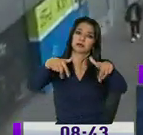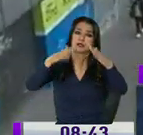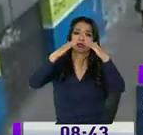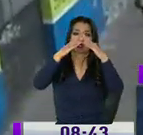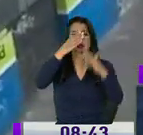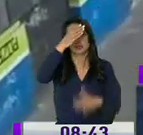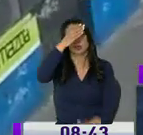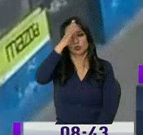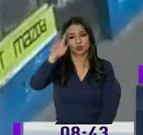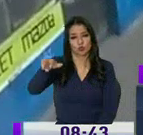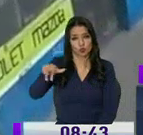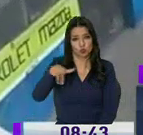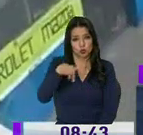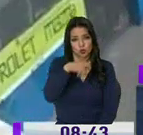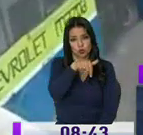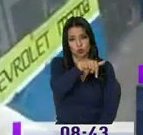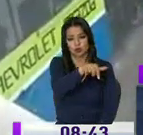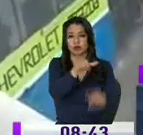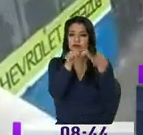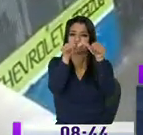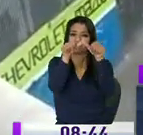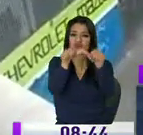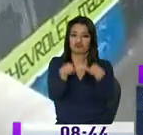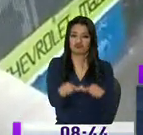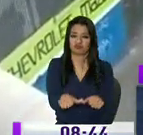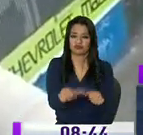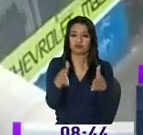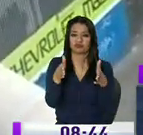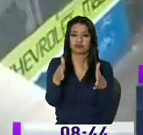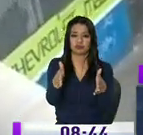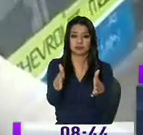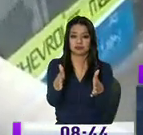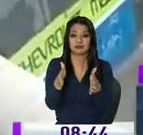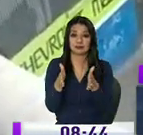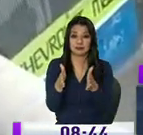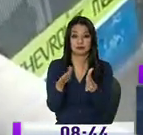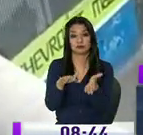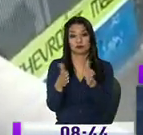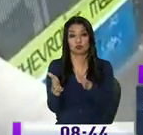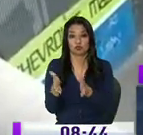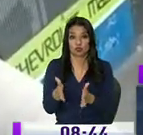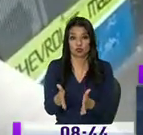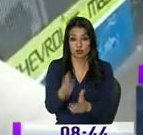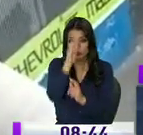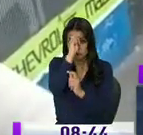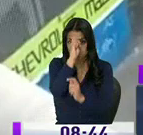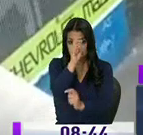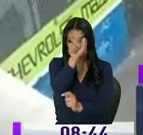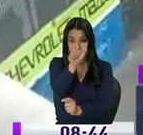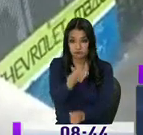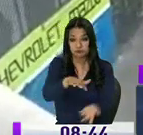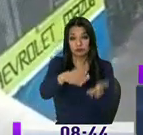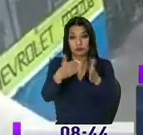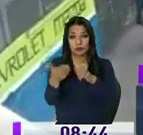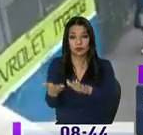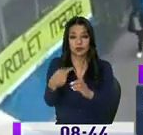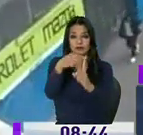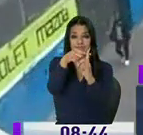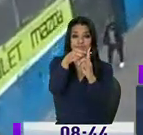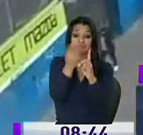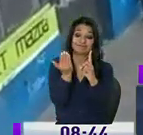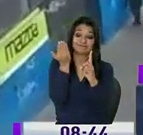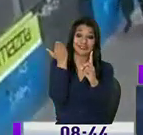de la Cultura, donde permanece la capilla ardiente en homenaje a la persona que falleció horas